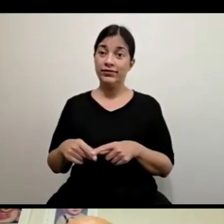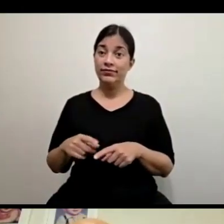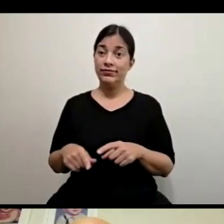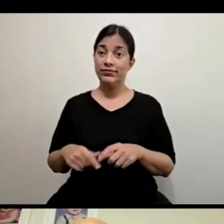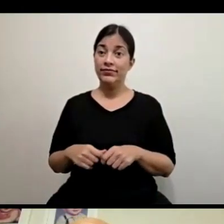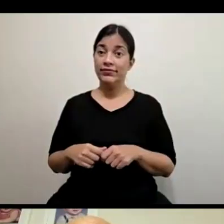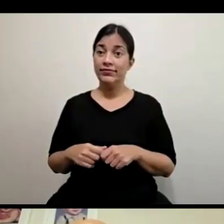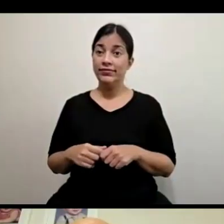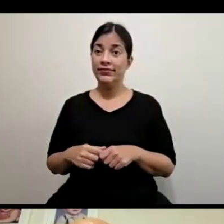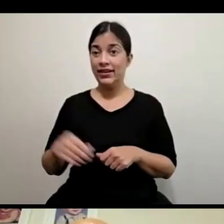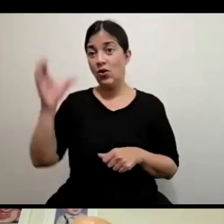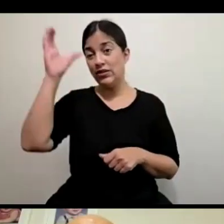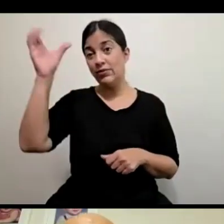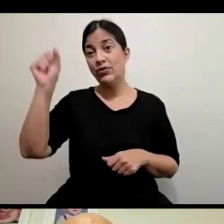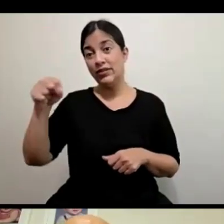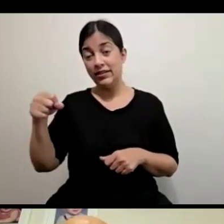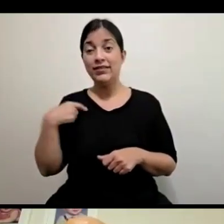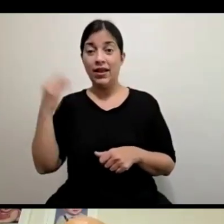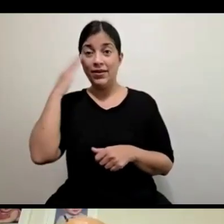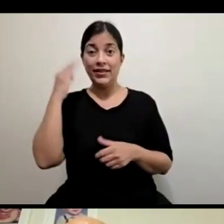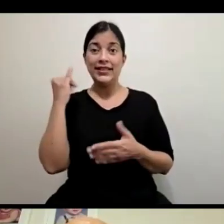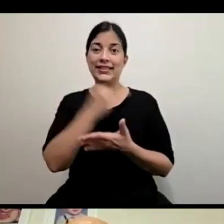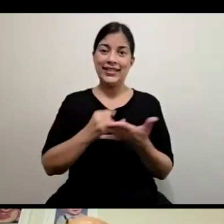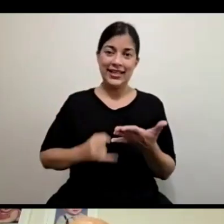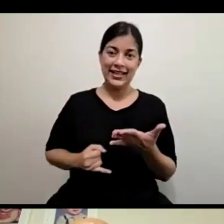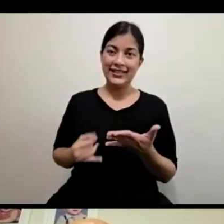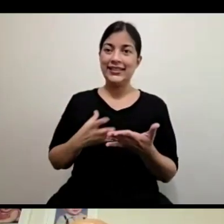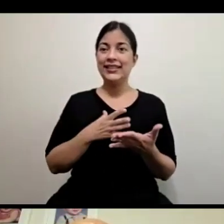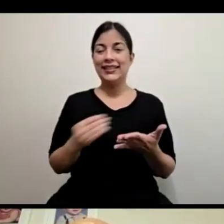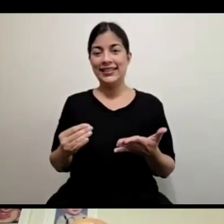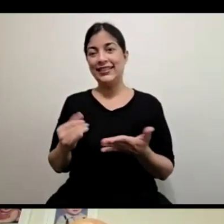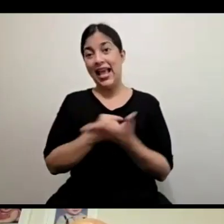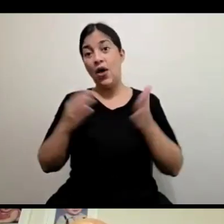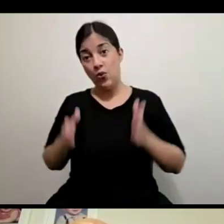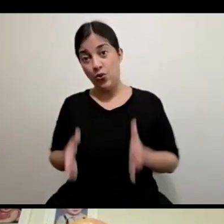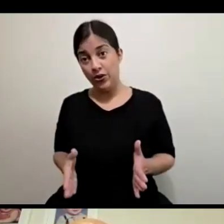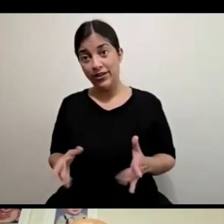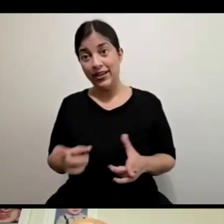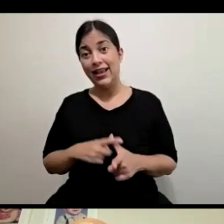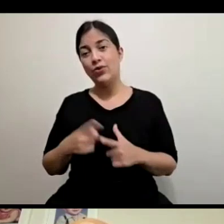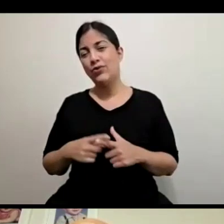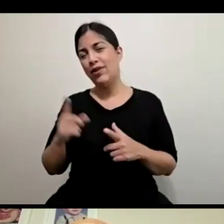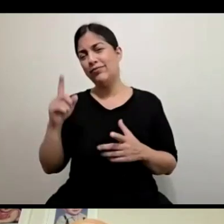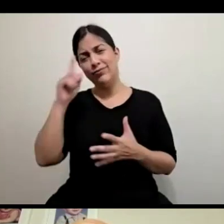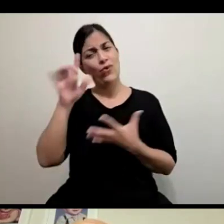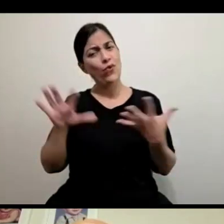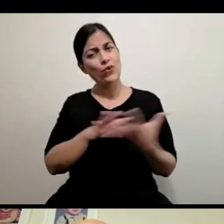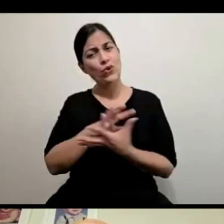luego cuando vinieron los designers y los diseñadores, entonces hubo una confusión, porque entonces